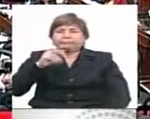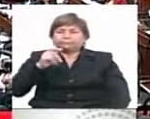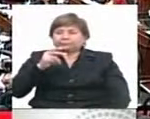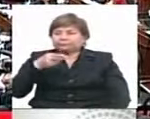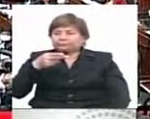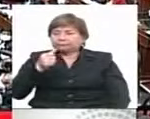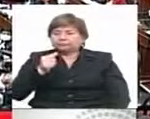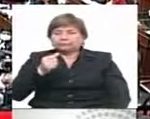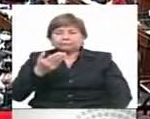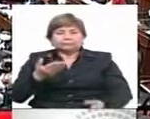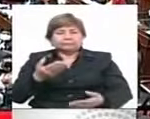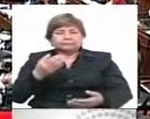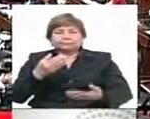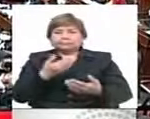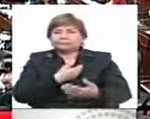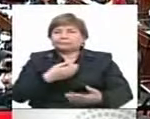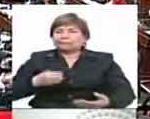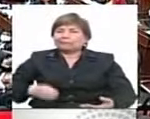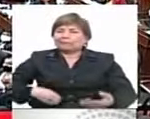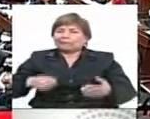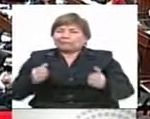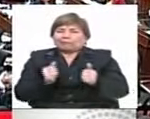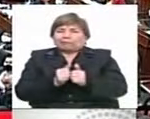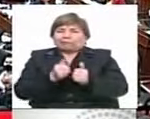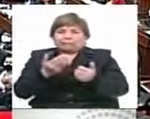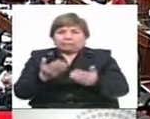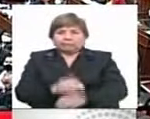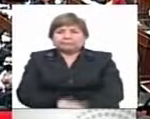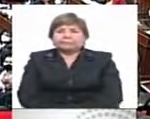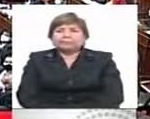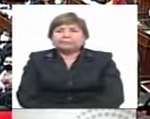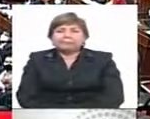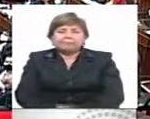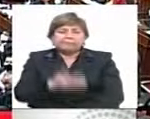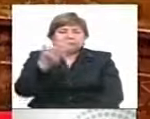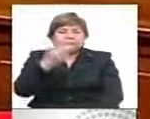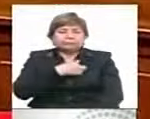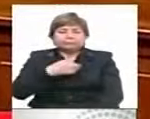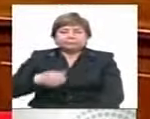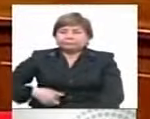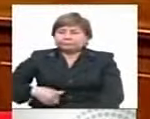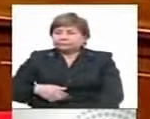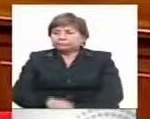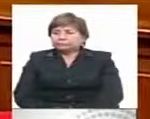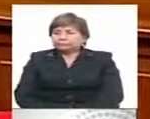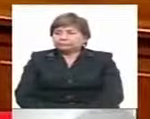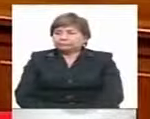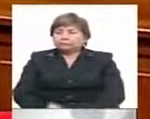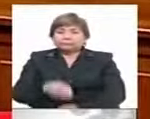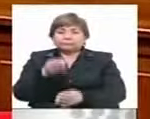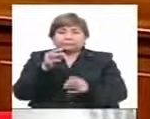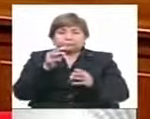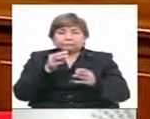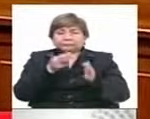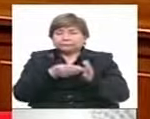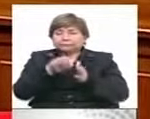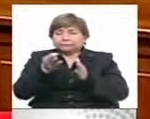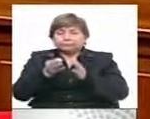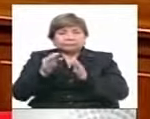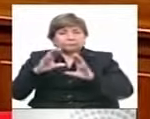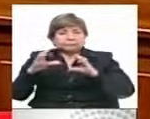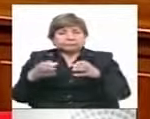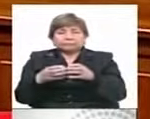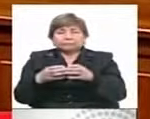Chuquilín, y a los ministros de Estado que nos acompañan. Señora presidenta, los lineamientos de la política general